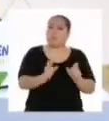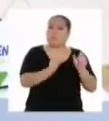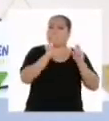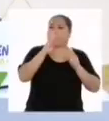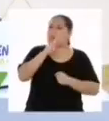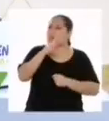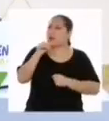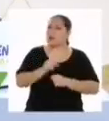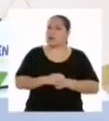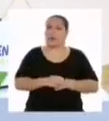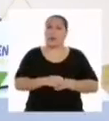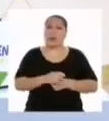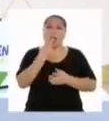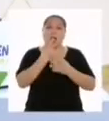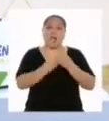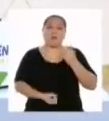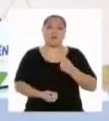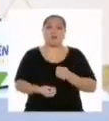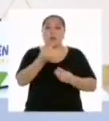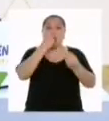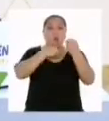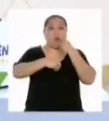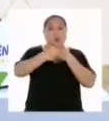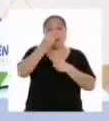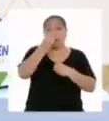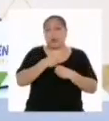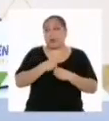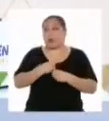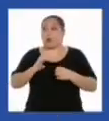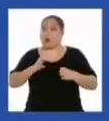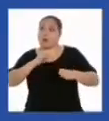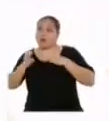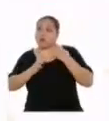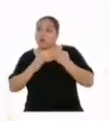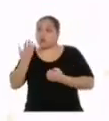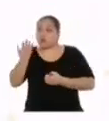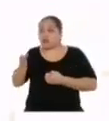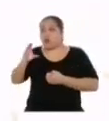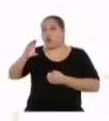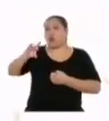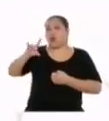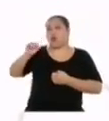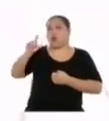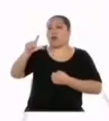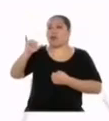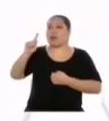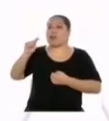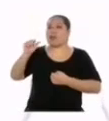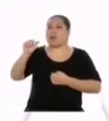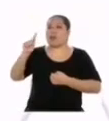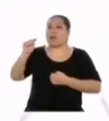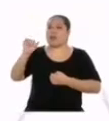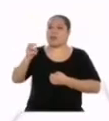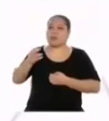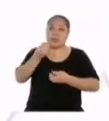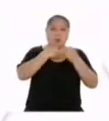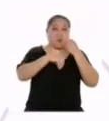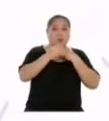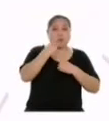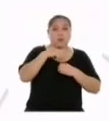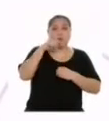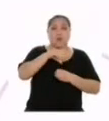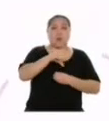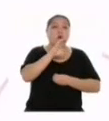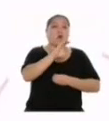casos las variables de alimentación y emociones son cualitativas. Mire, se ha representado la alimentación como